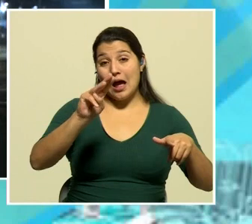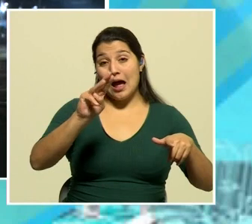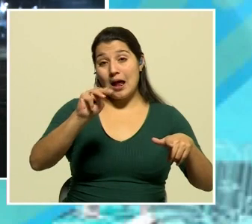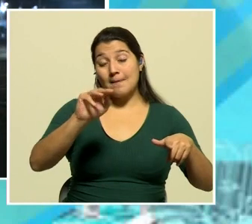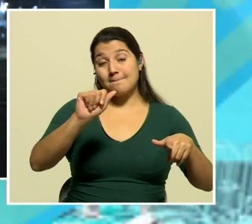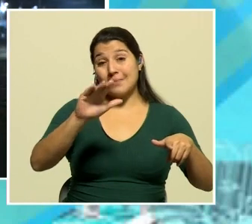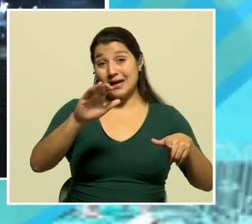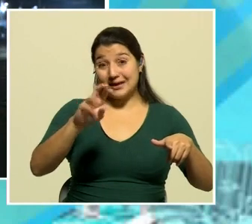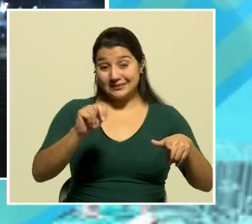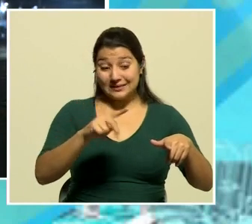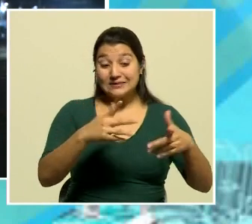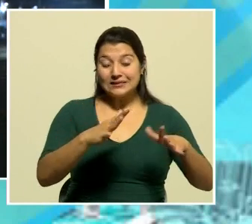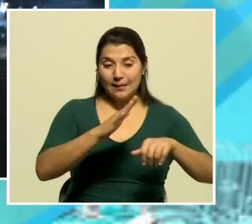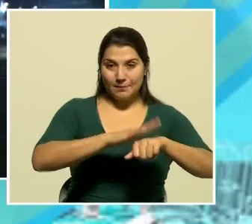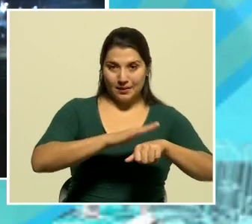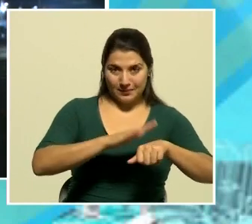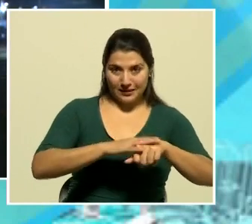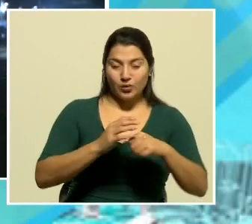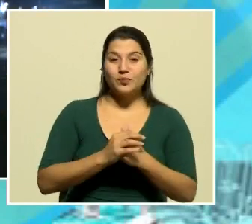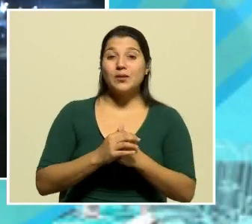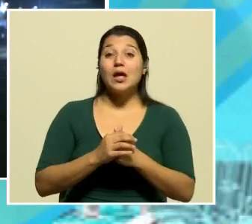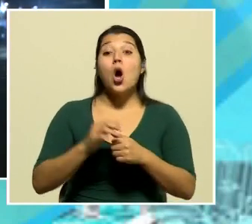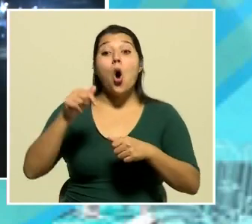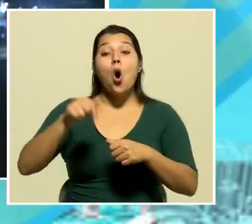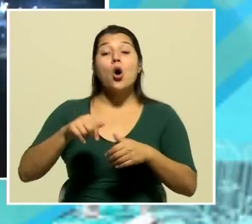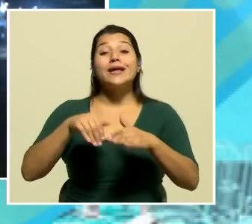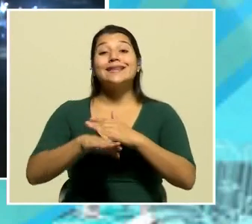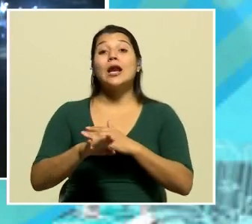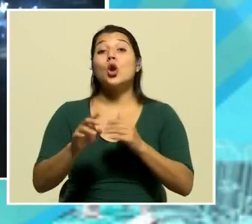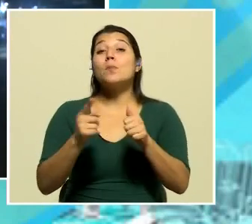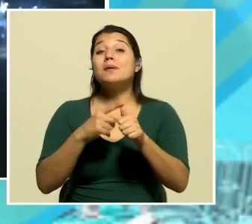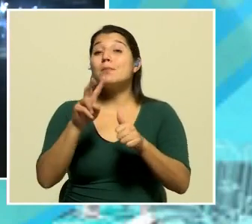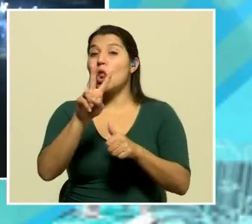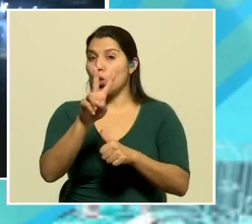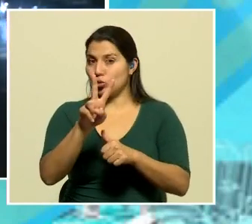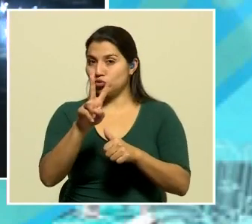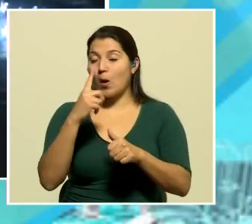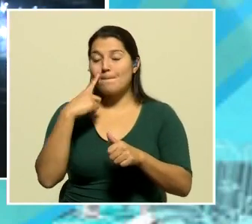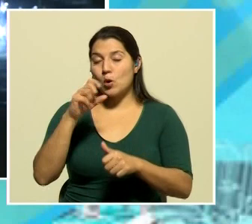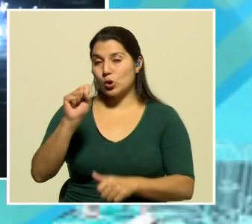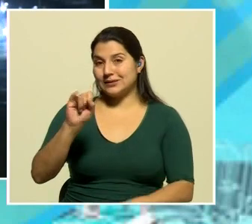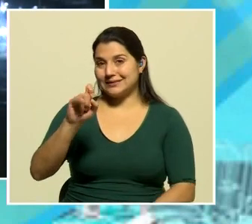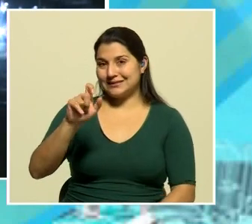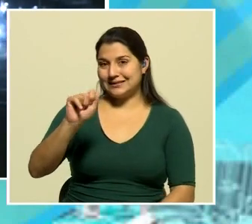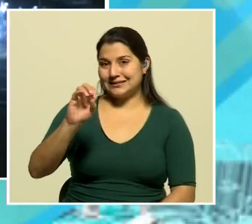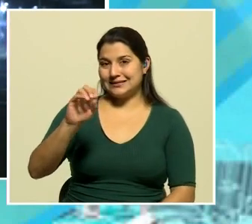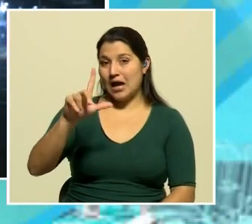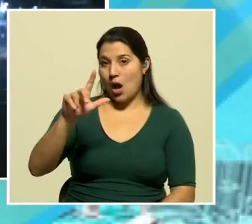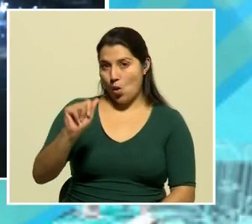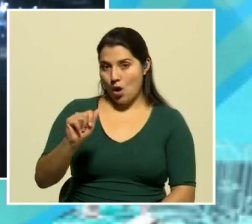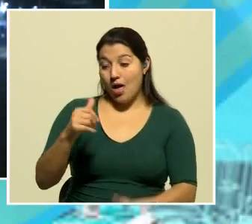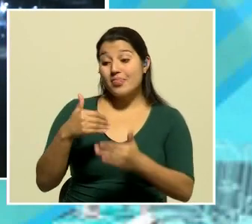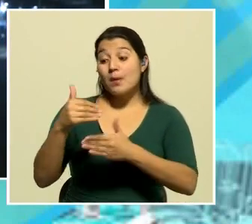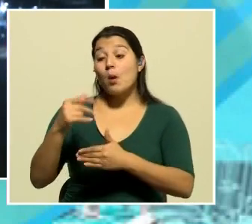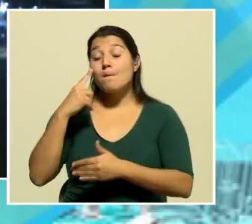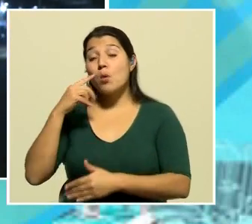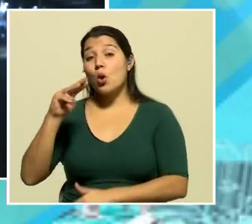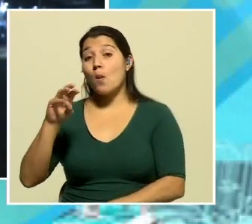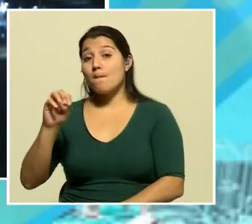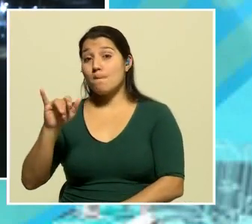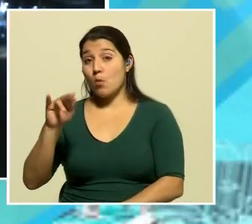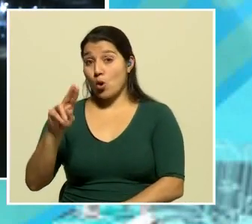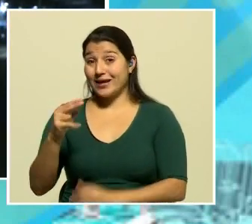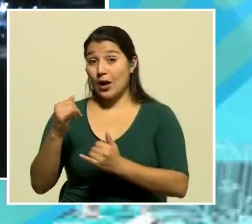entraron por Zigzaola hacia el puerto de Moín, en Limón. Nuestro compañero Andrés Ortiz nos amplía